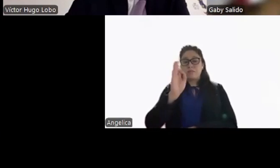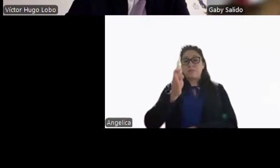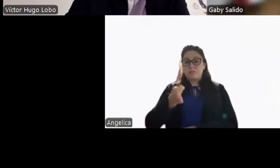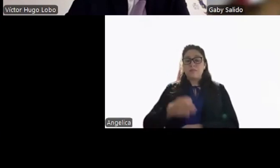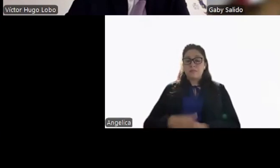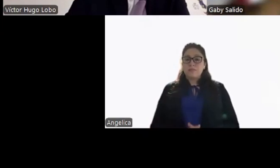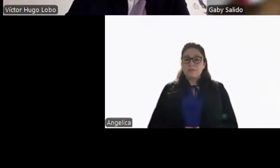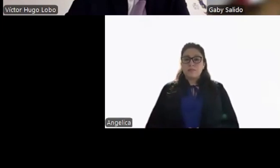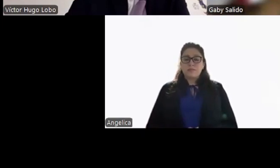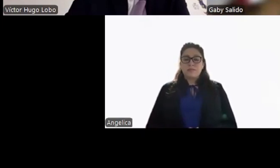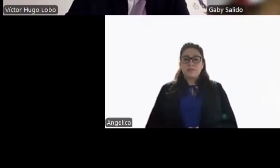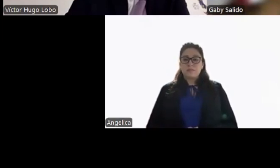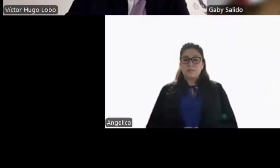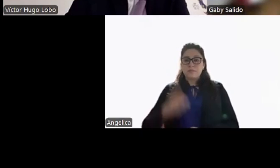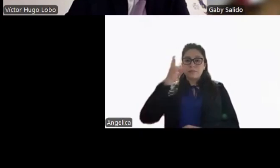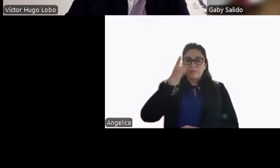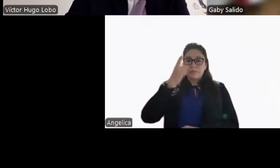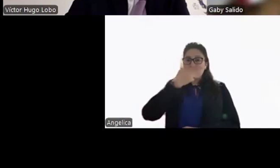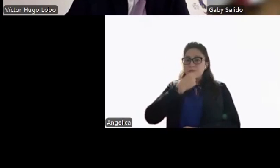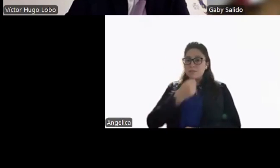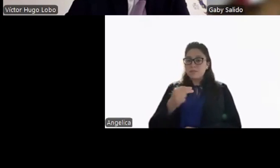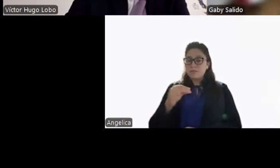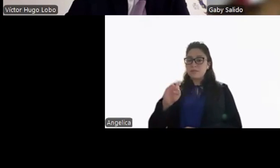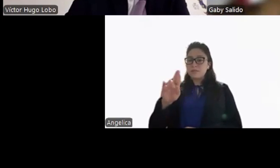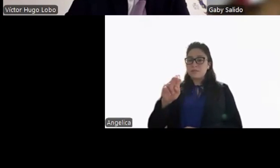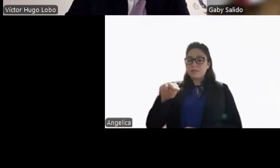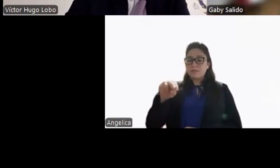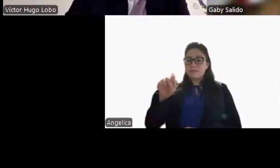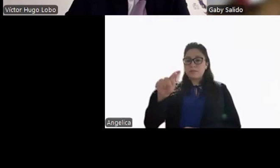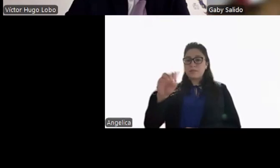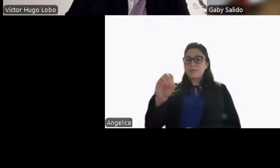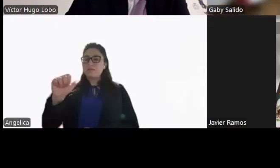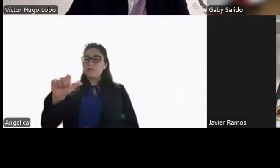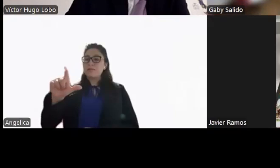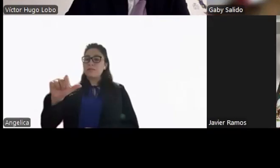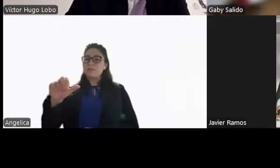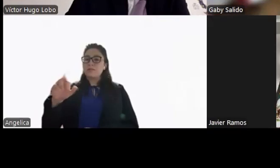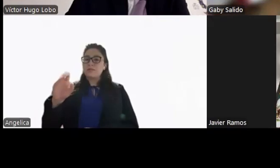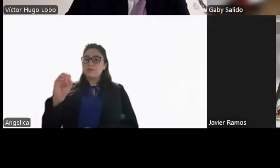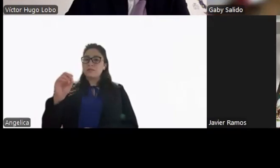diputado. Diputado Ernesto Alarcón Jiménez.